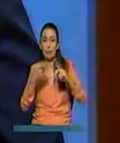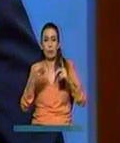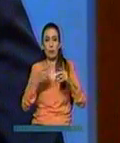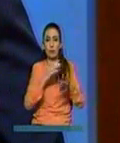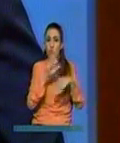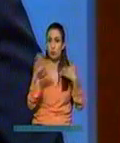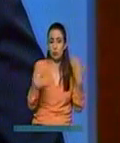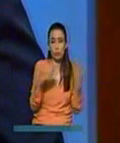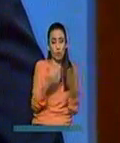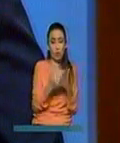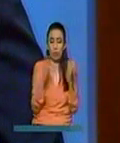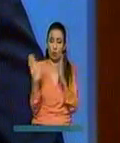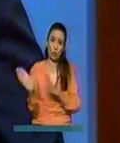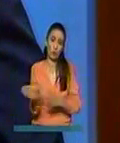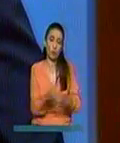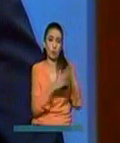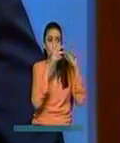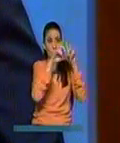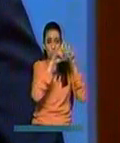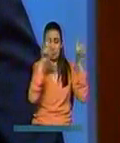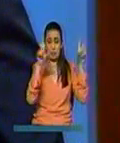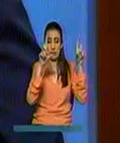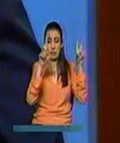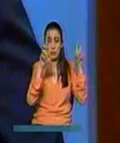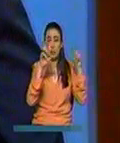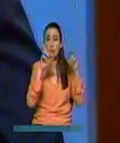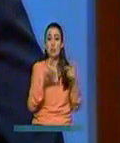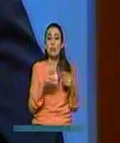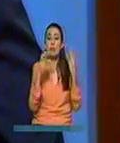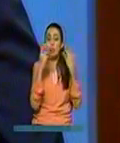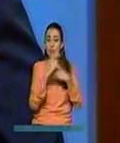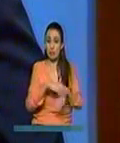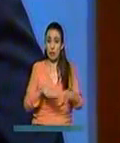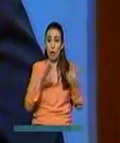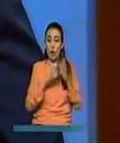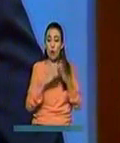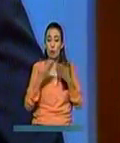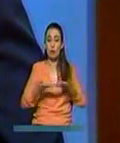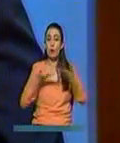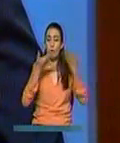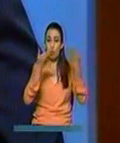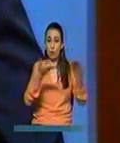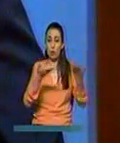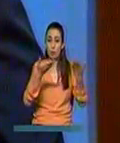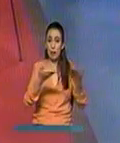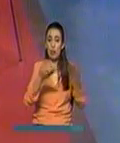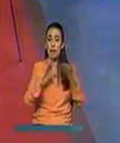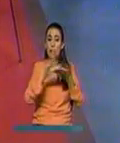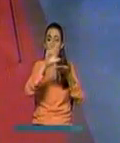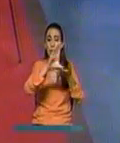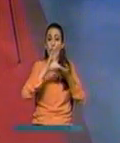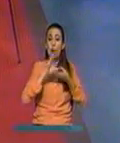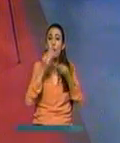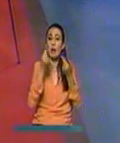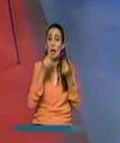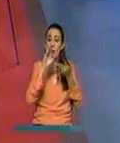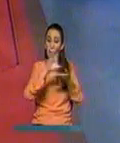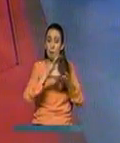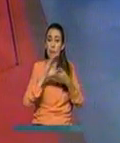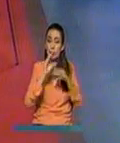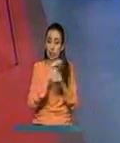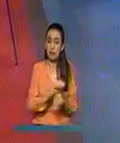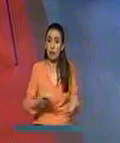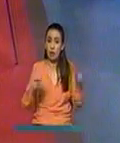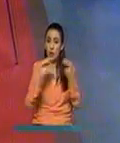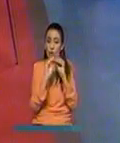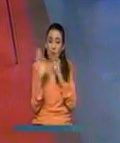hacer estas empresas, estos emprendimientos, y puso todo su capital, sus ahorros, y